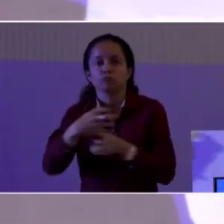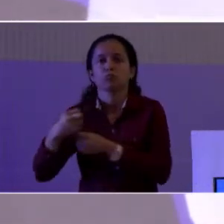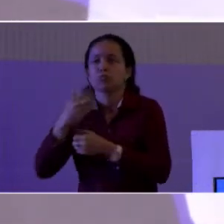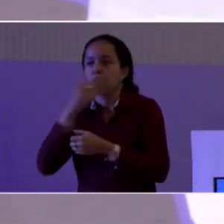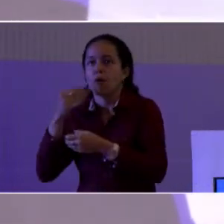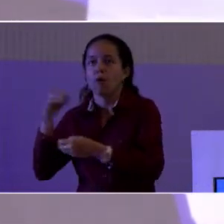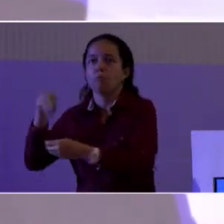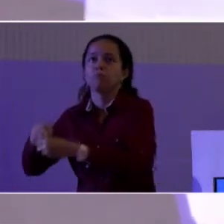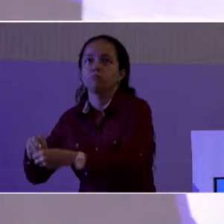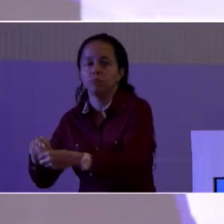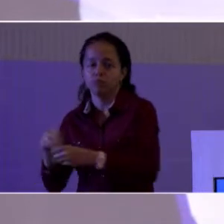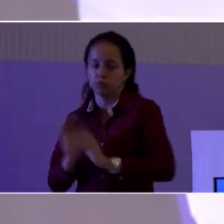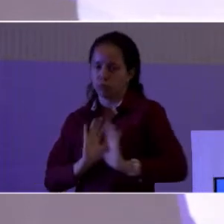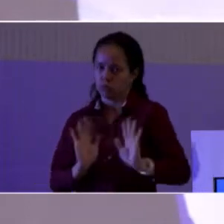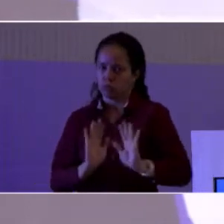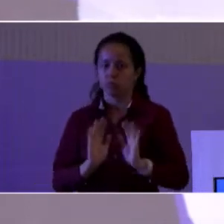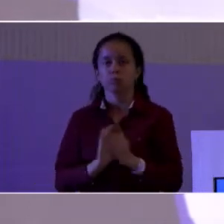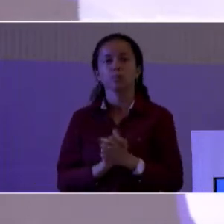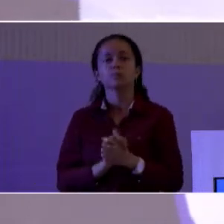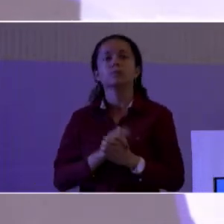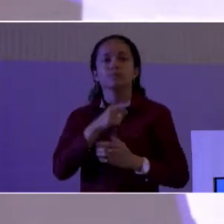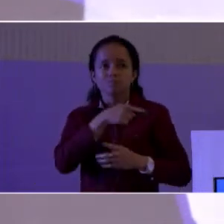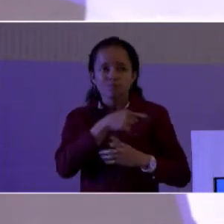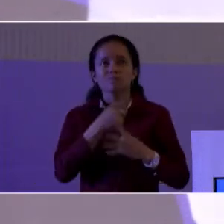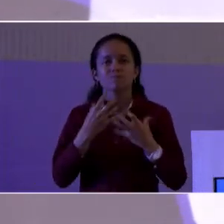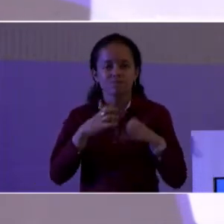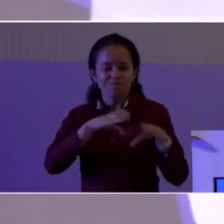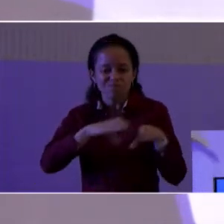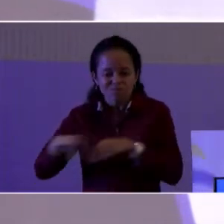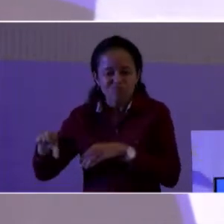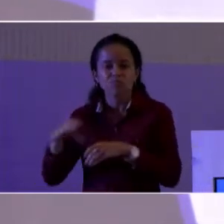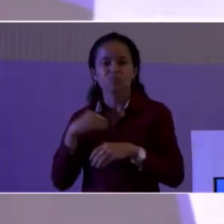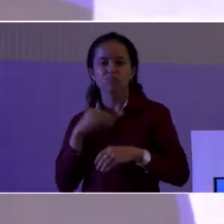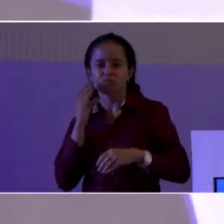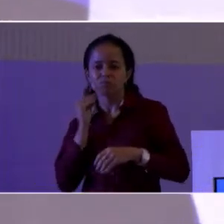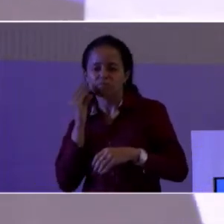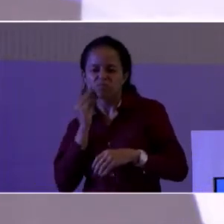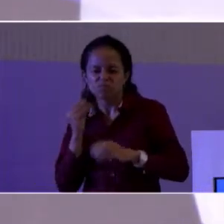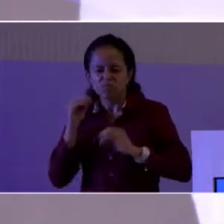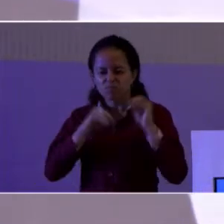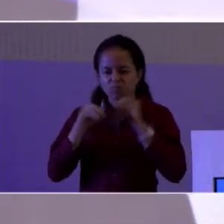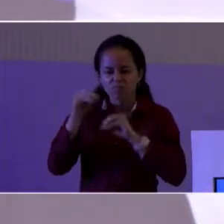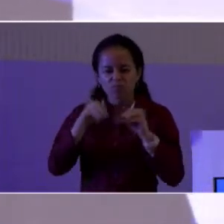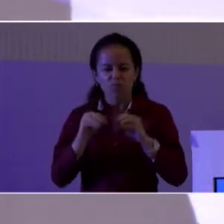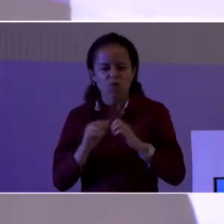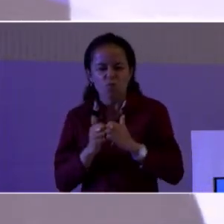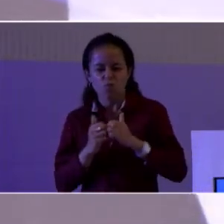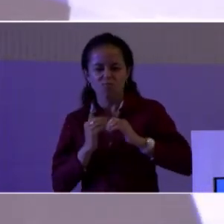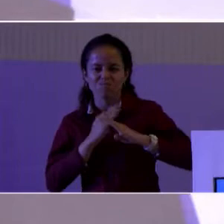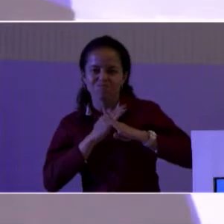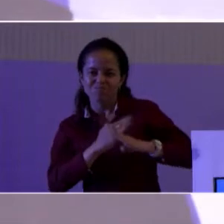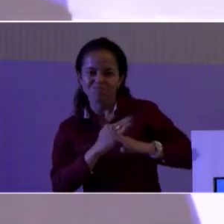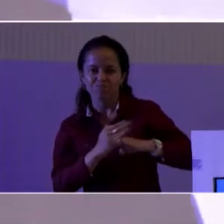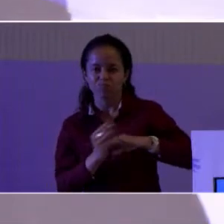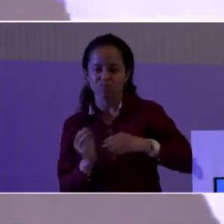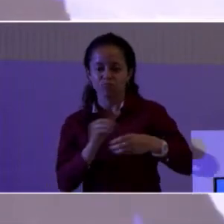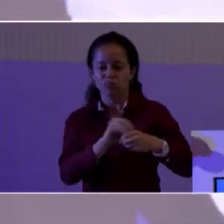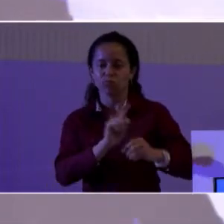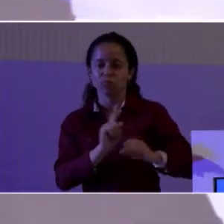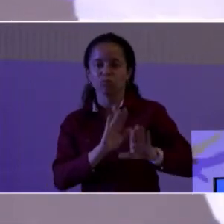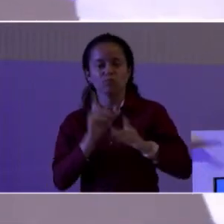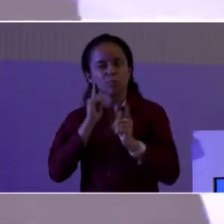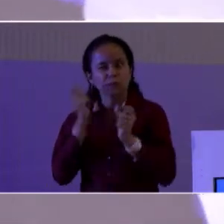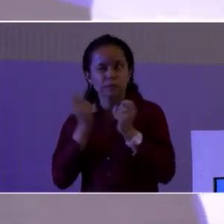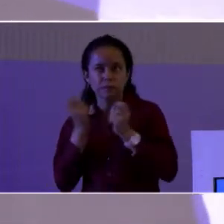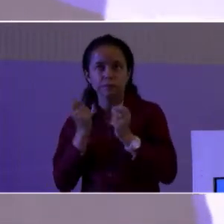especial allí, es decir, que puede hacer incidencia desde su experticia y desde su conocimiento para que a nivel nacional se puedan impulsar